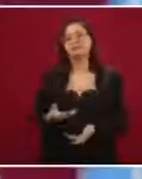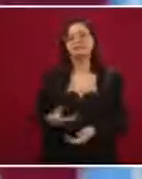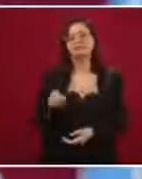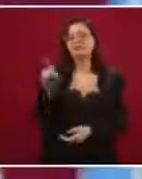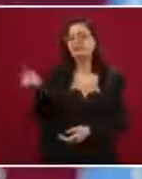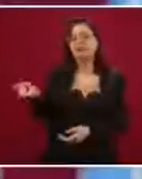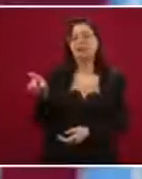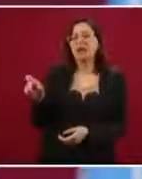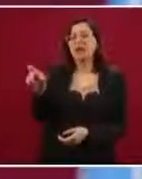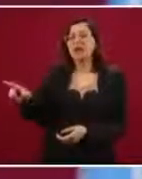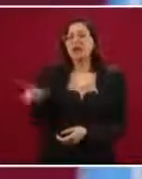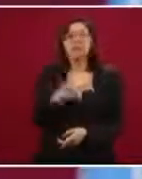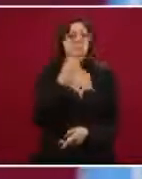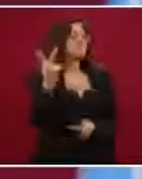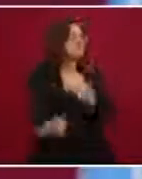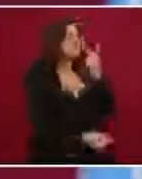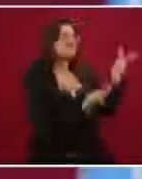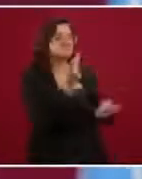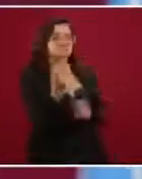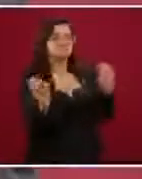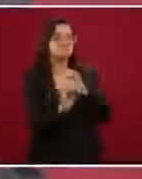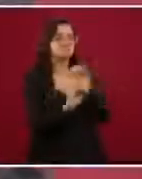hacía ninguna pregunta.